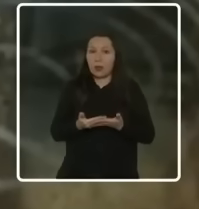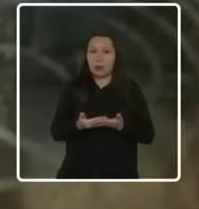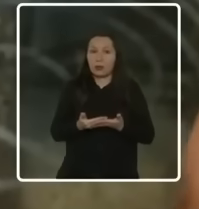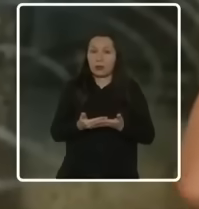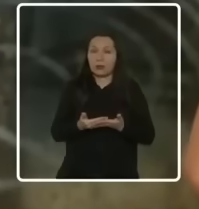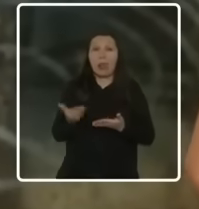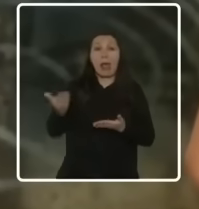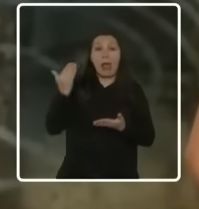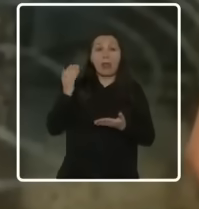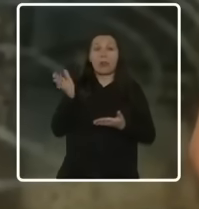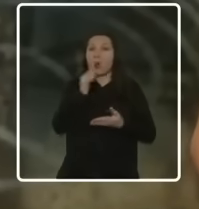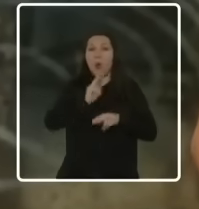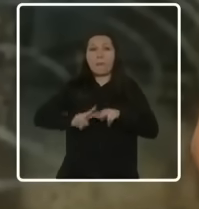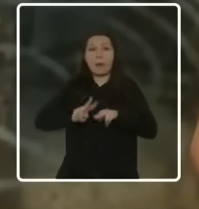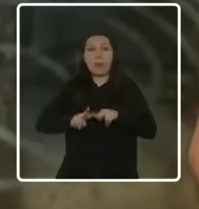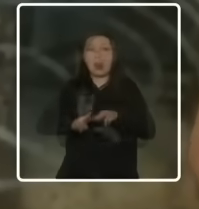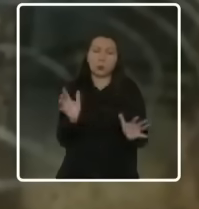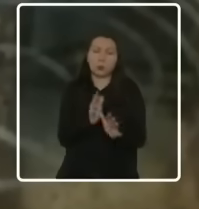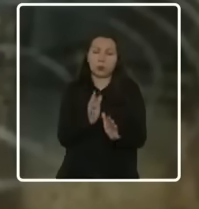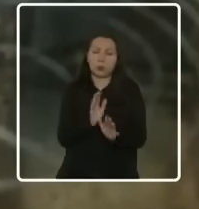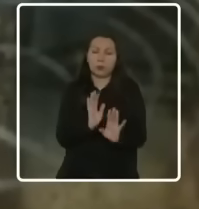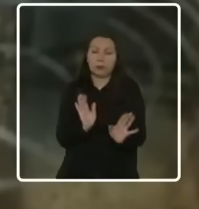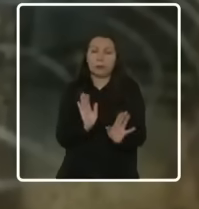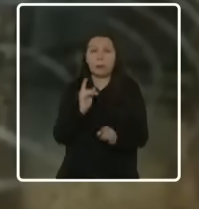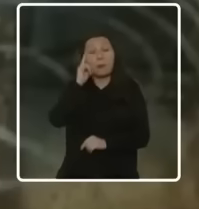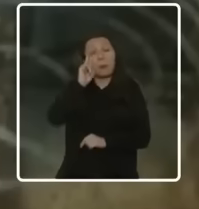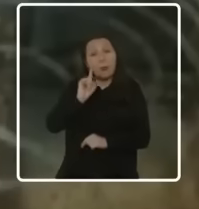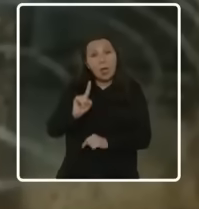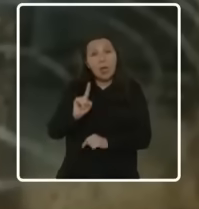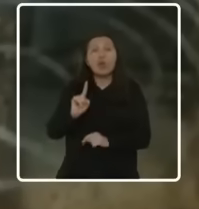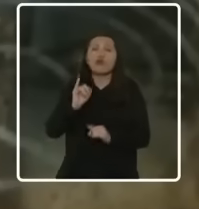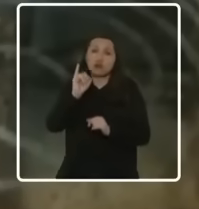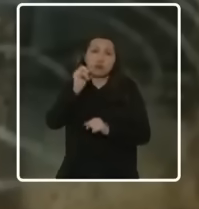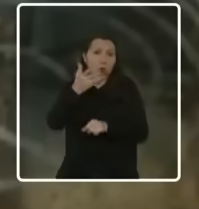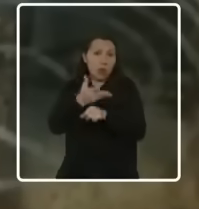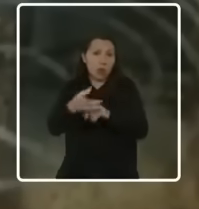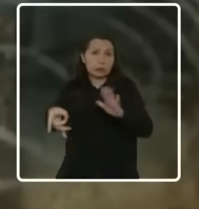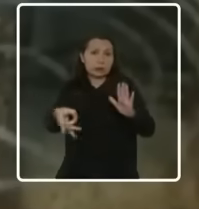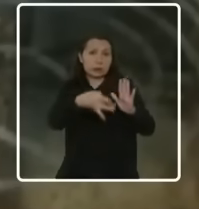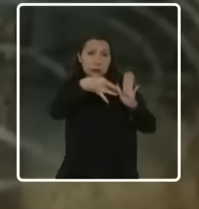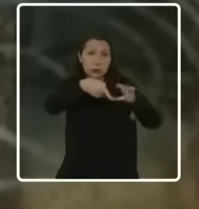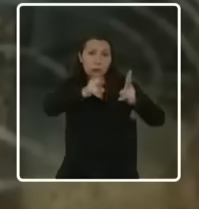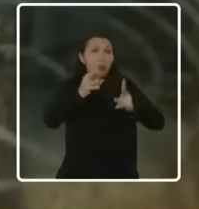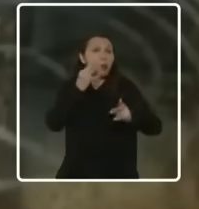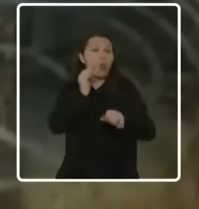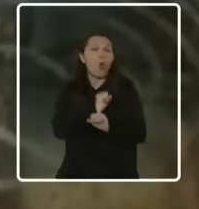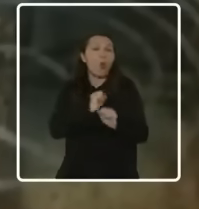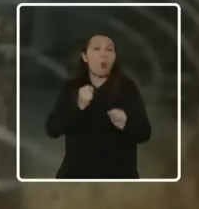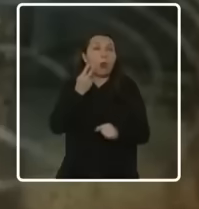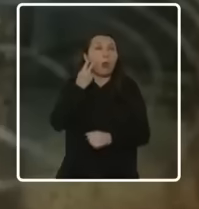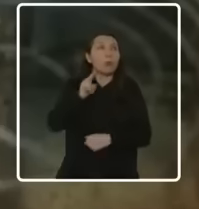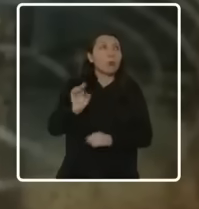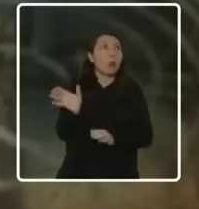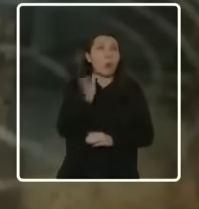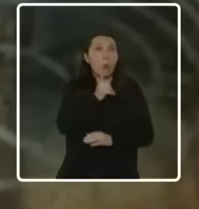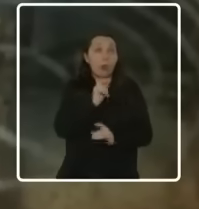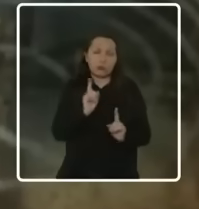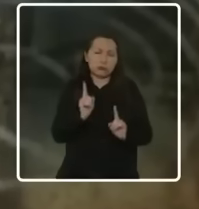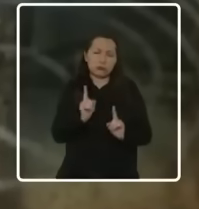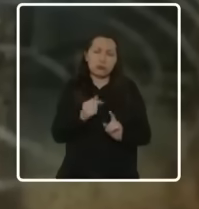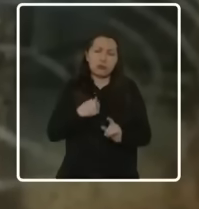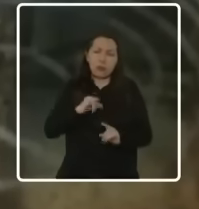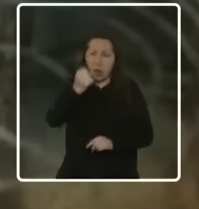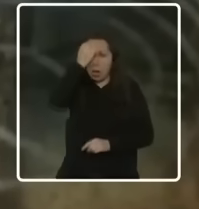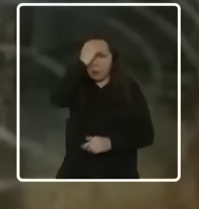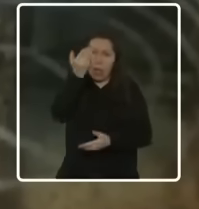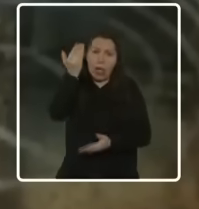no estaba preparado para lo que sucedió en el 2019. Pero hubieron violaciones a los derechos humanos y eso no tiene sentido desconocerlo. Entonces, yo no me arrepiento de haber